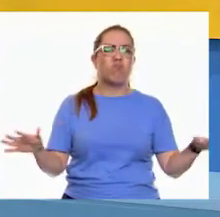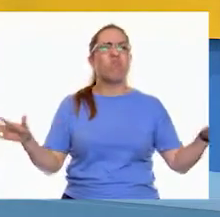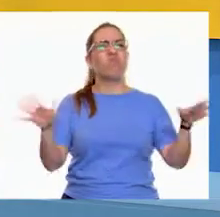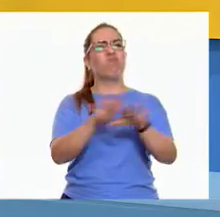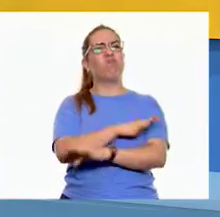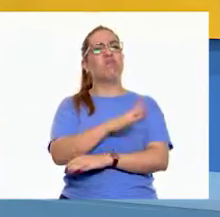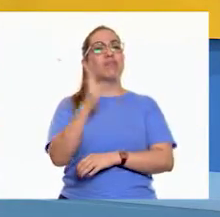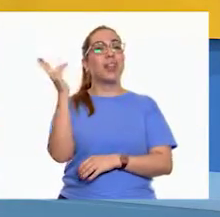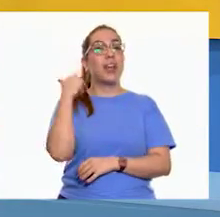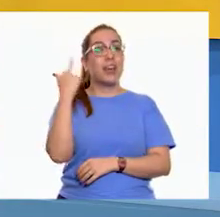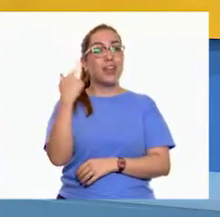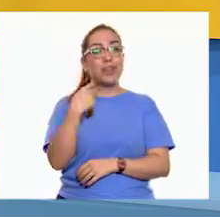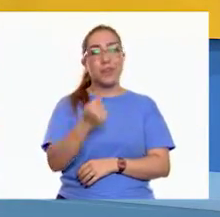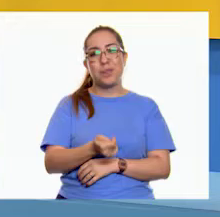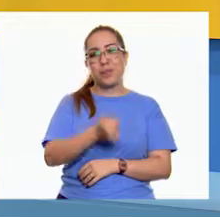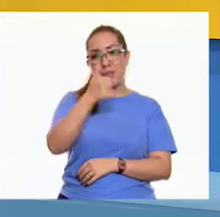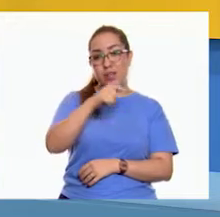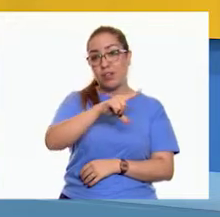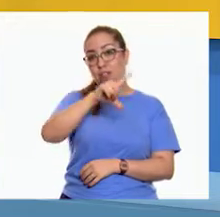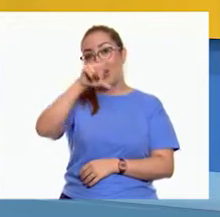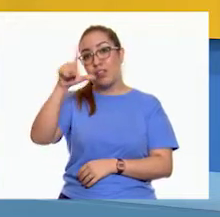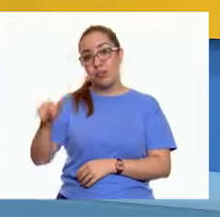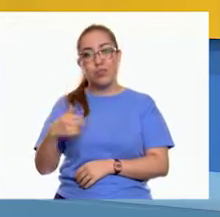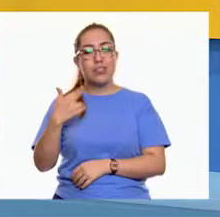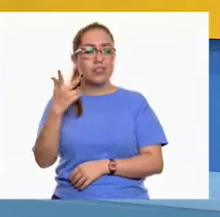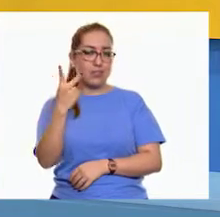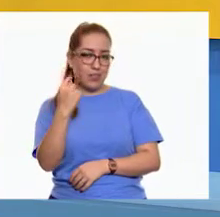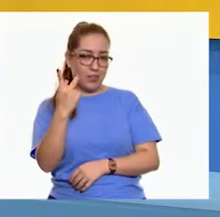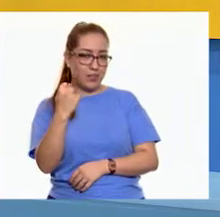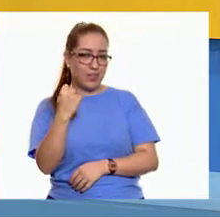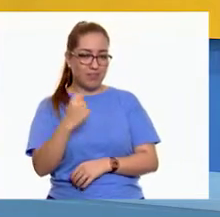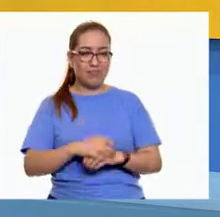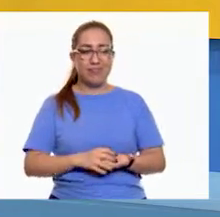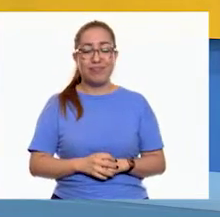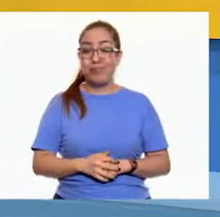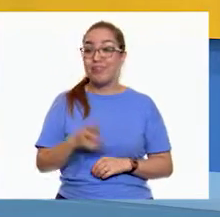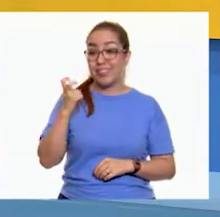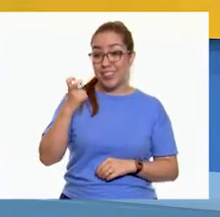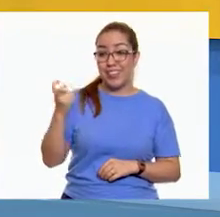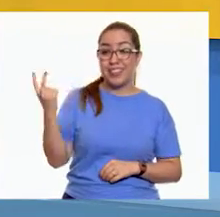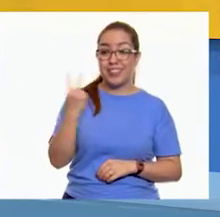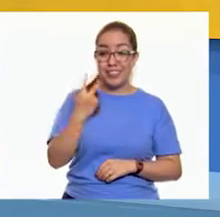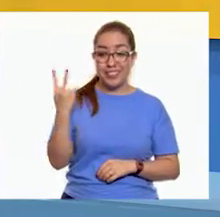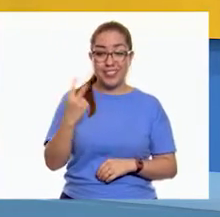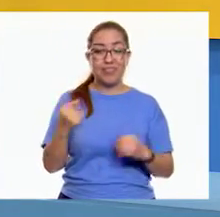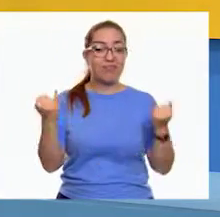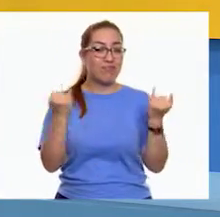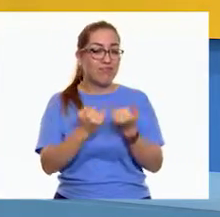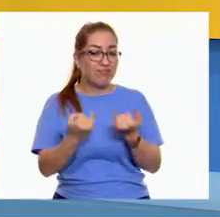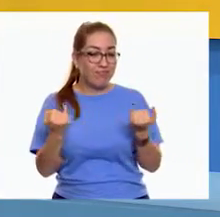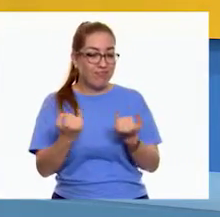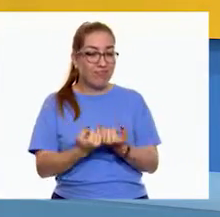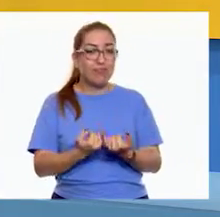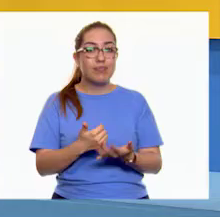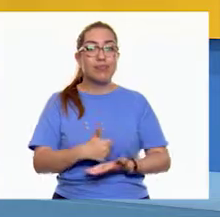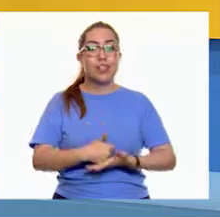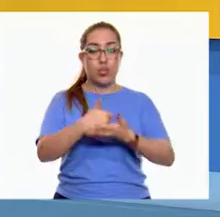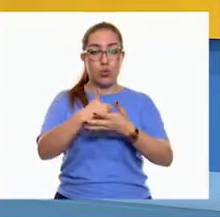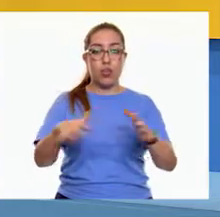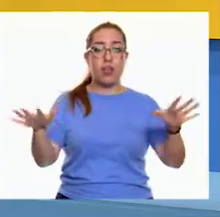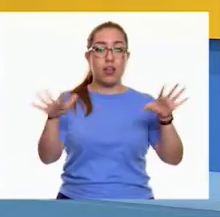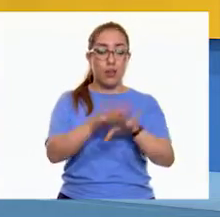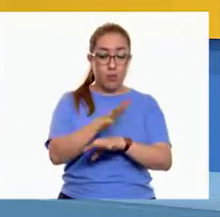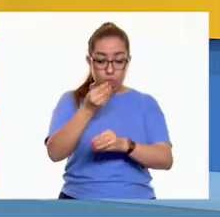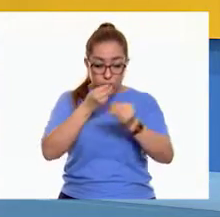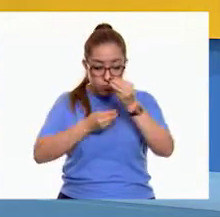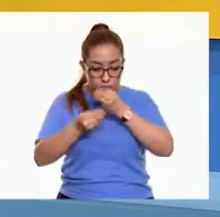radio primero y de la televisión después. Como decíamos, estos aparatos también impulsaron un cambio en los hábitos de consumo de